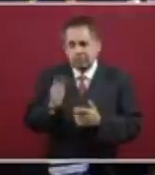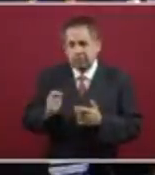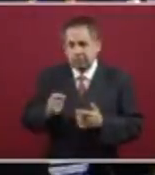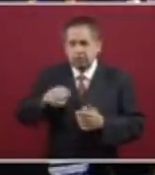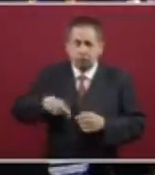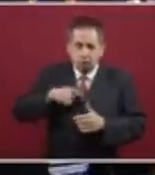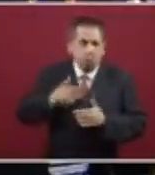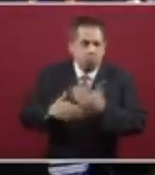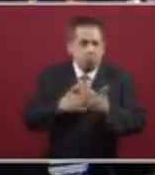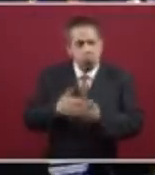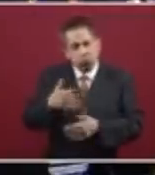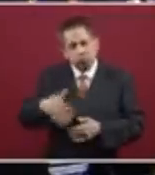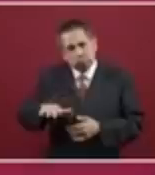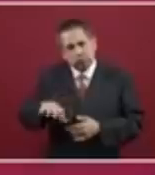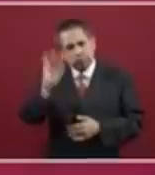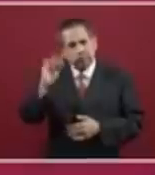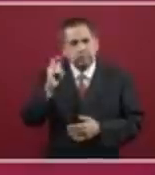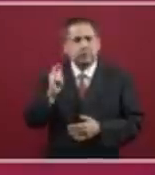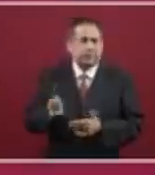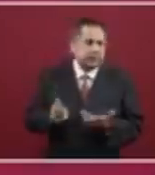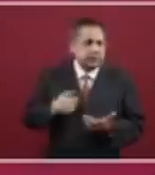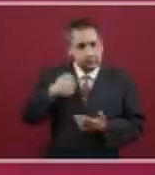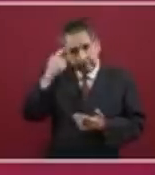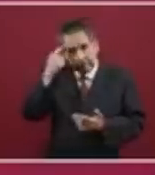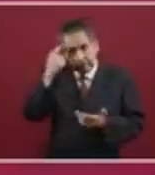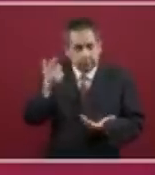estamos buscando